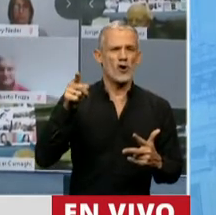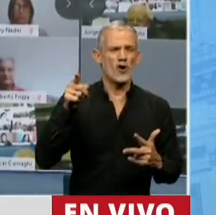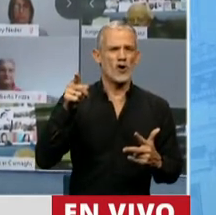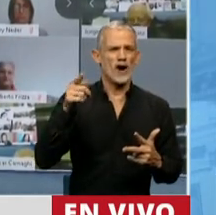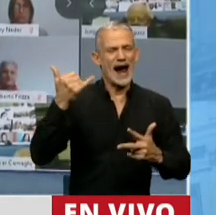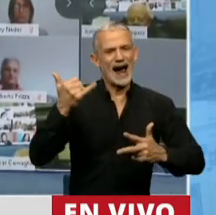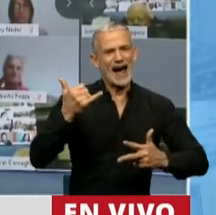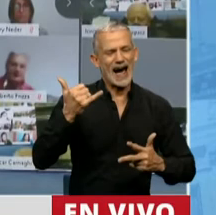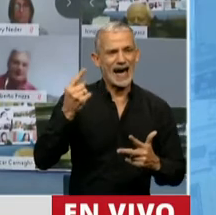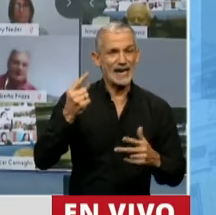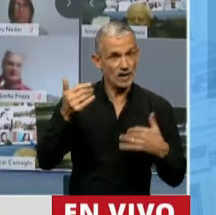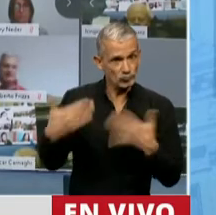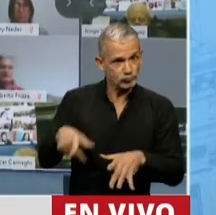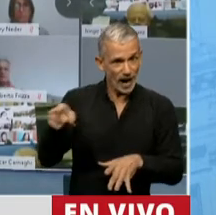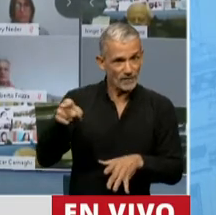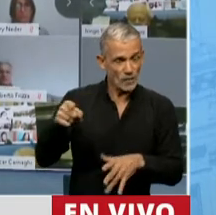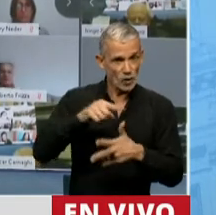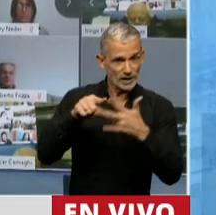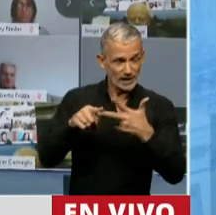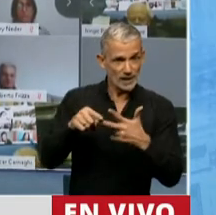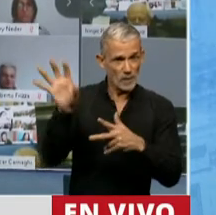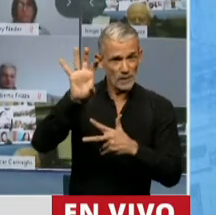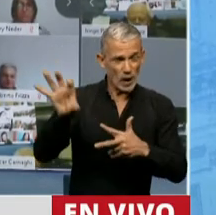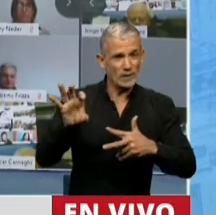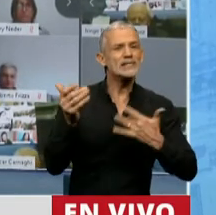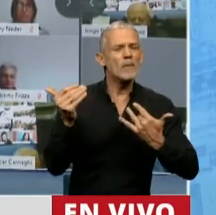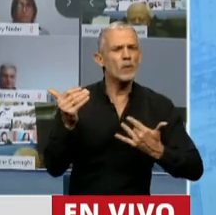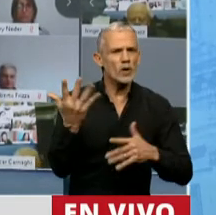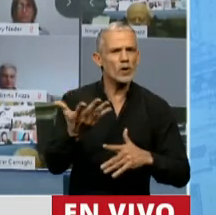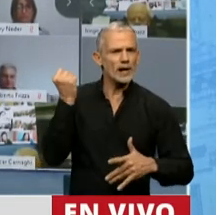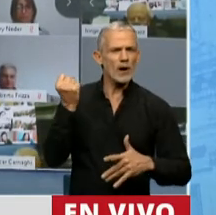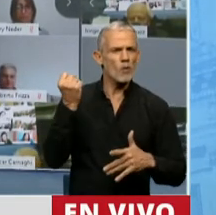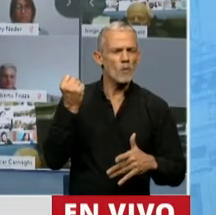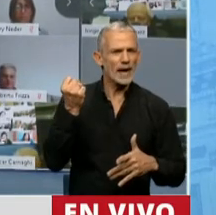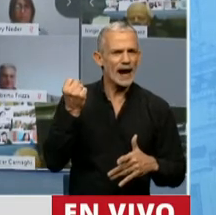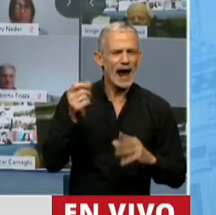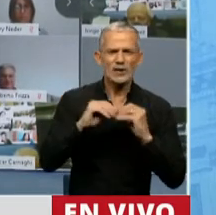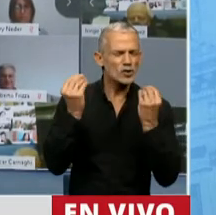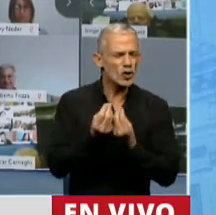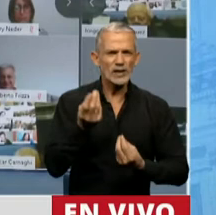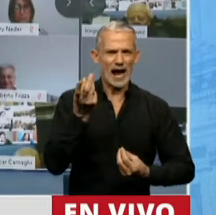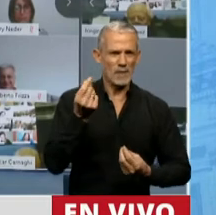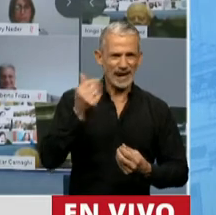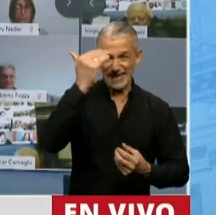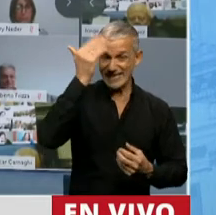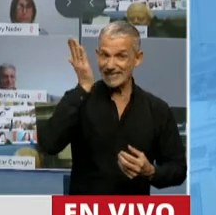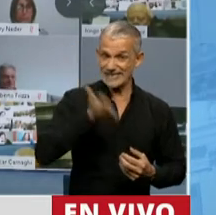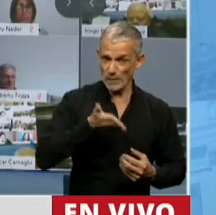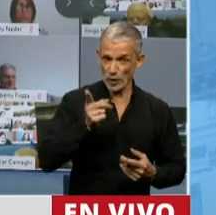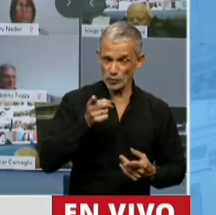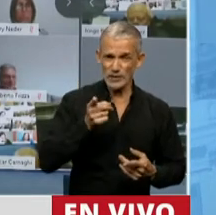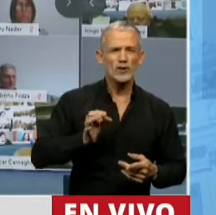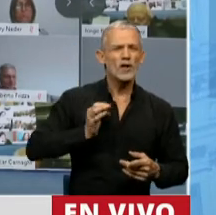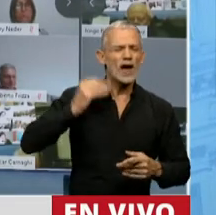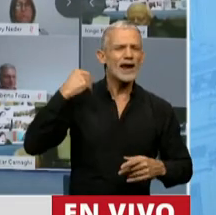una cuestión favorable, pudieron recuperar la totalidad del 15% que